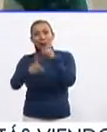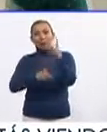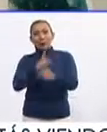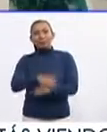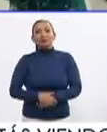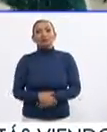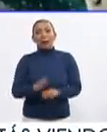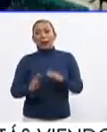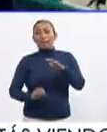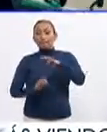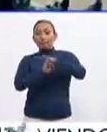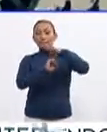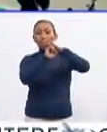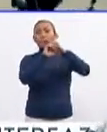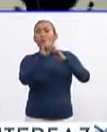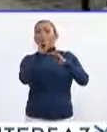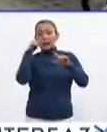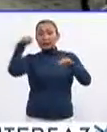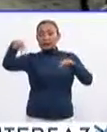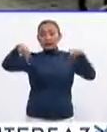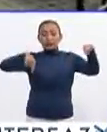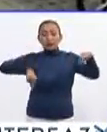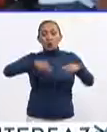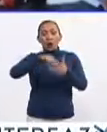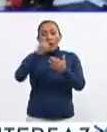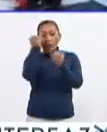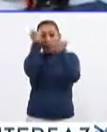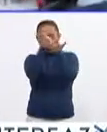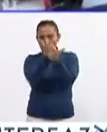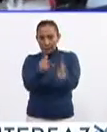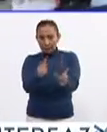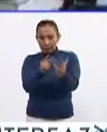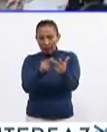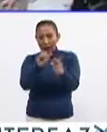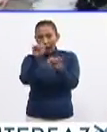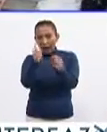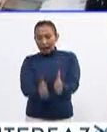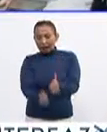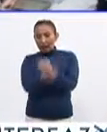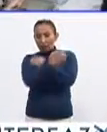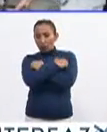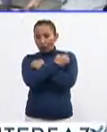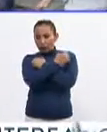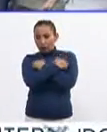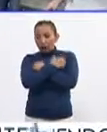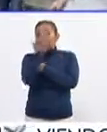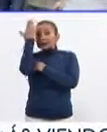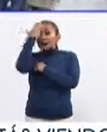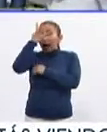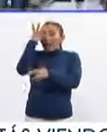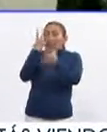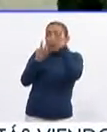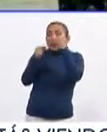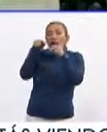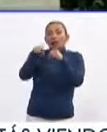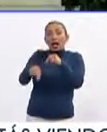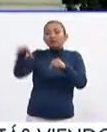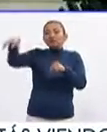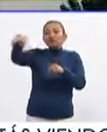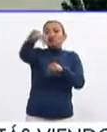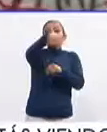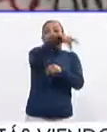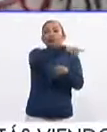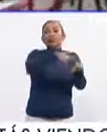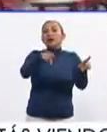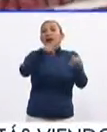deporte. Los pilares son puntos de innovación, libertad, arte, educación y saberes que estarán